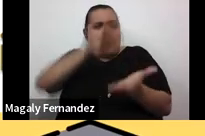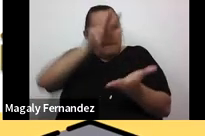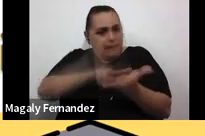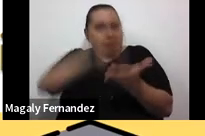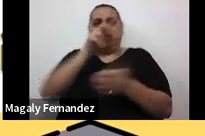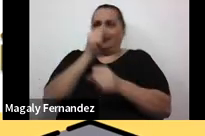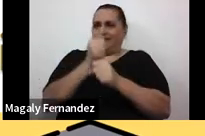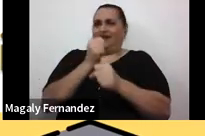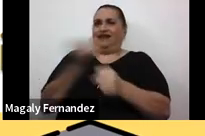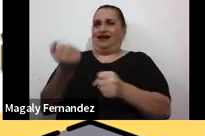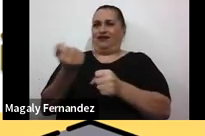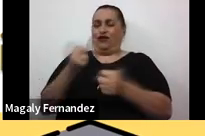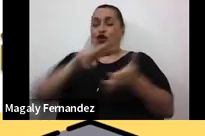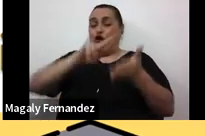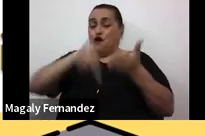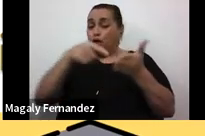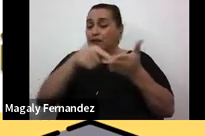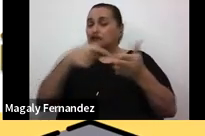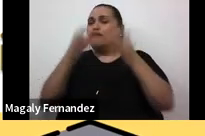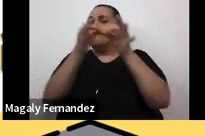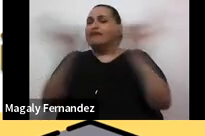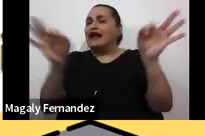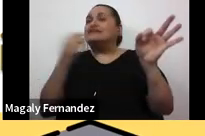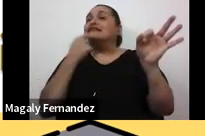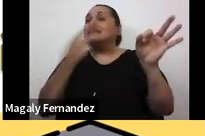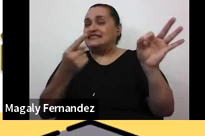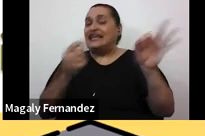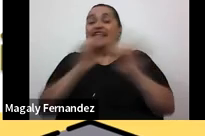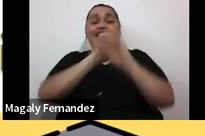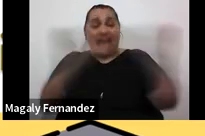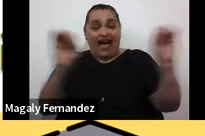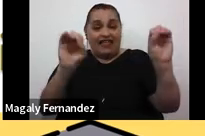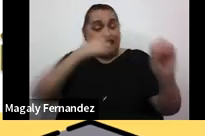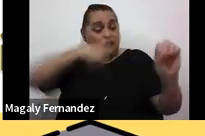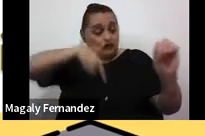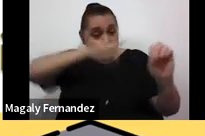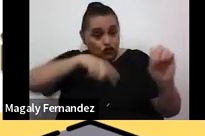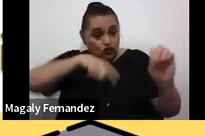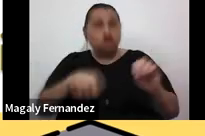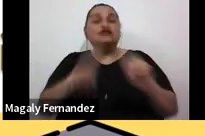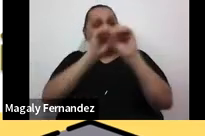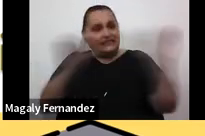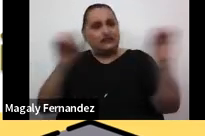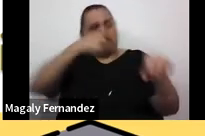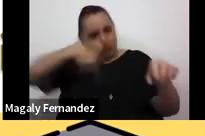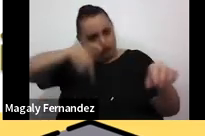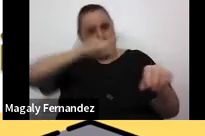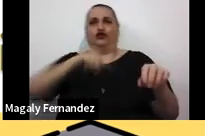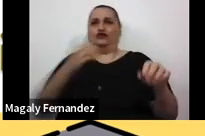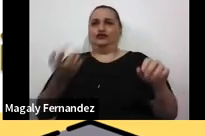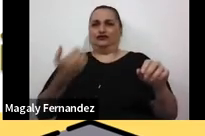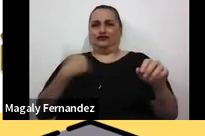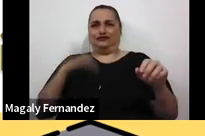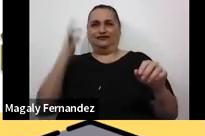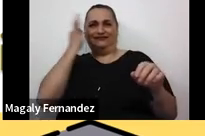en la convención hay una frase que usamos mucho que dice nada acerca de nosotras y nosotros sin nosotras sin